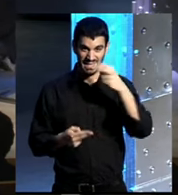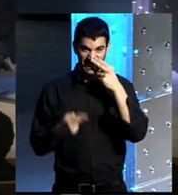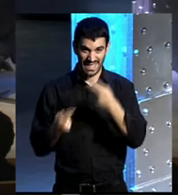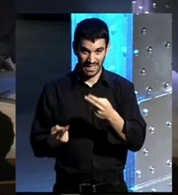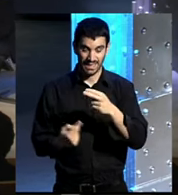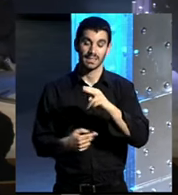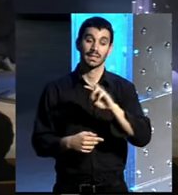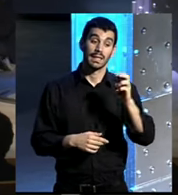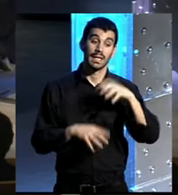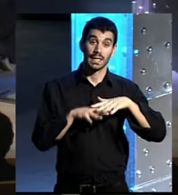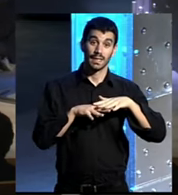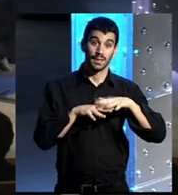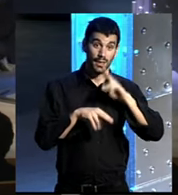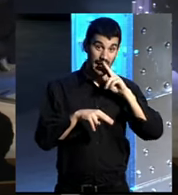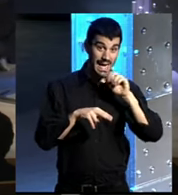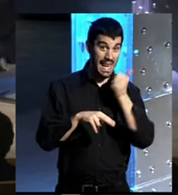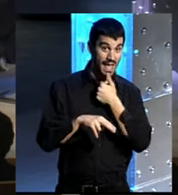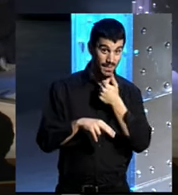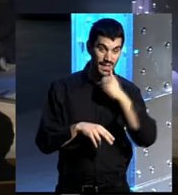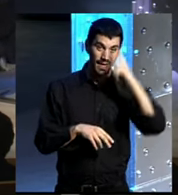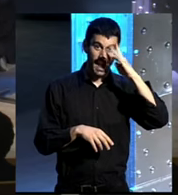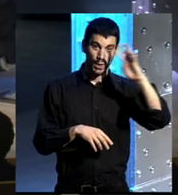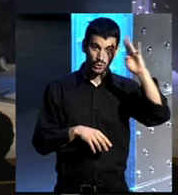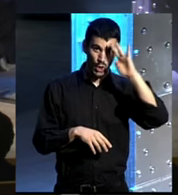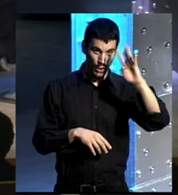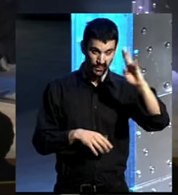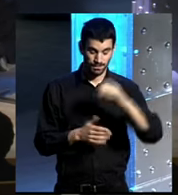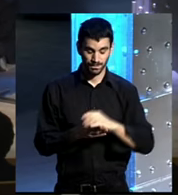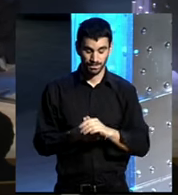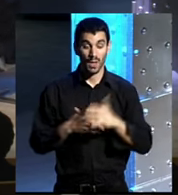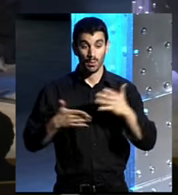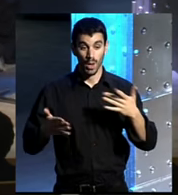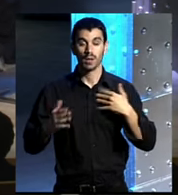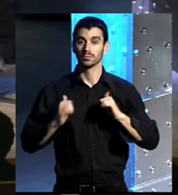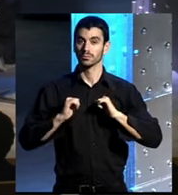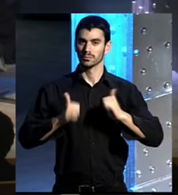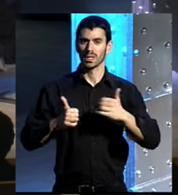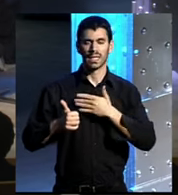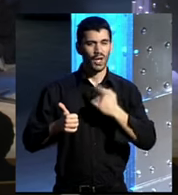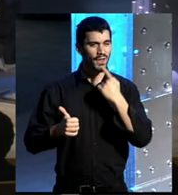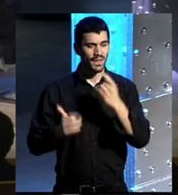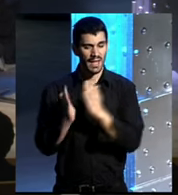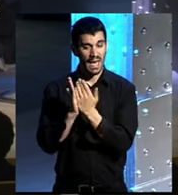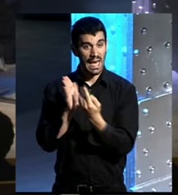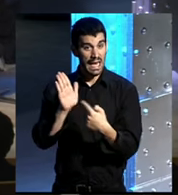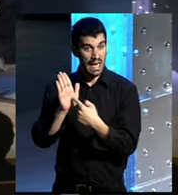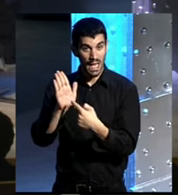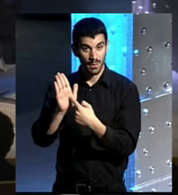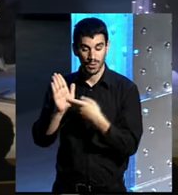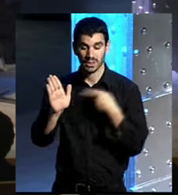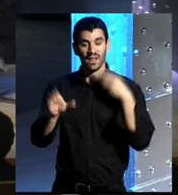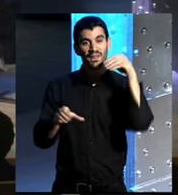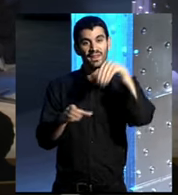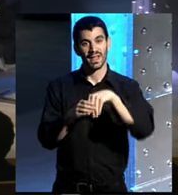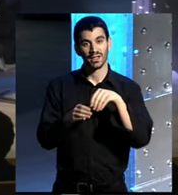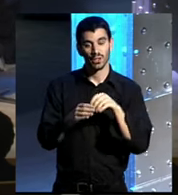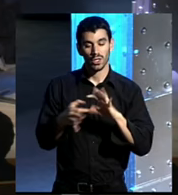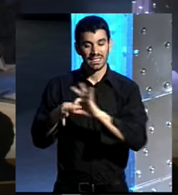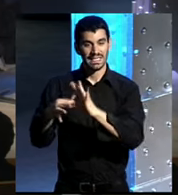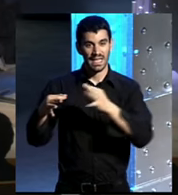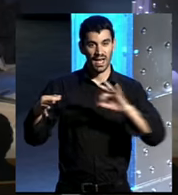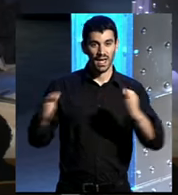que dar antes de empezar. Me gustaría comentar que este libro forma parte de la colección Ariel Fundación